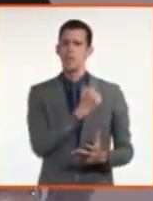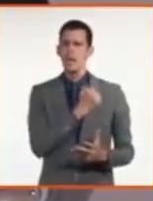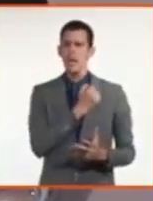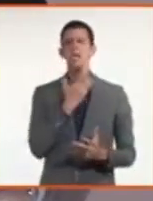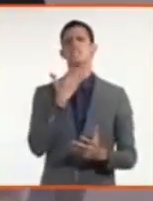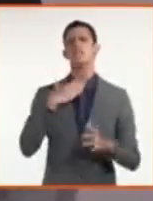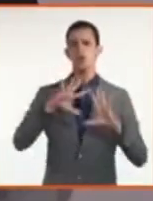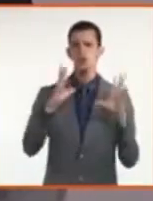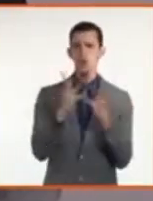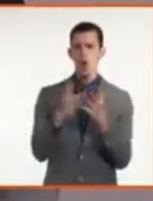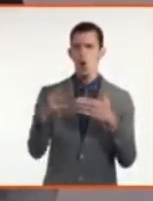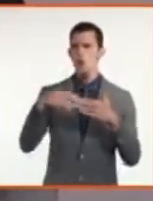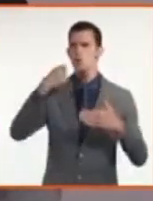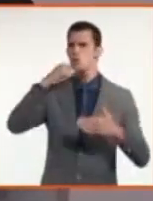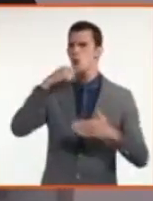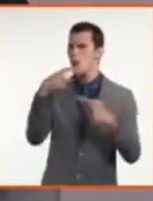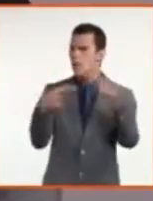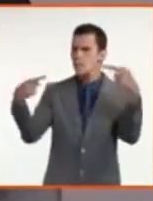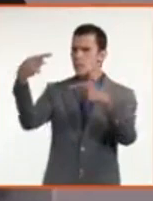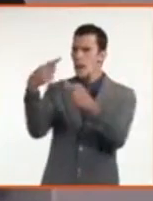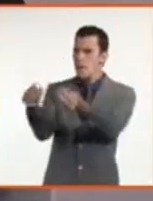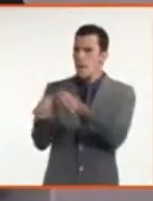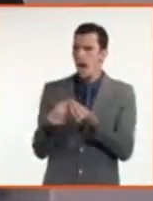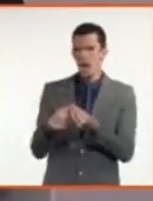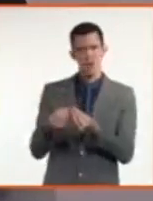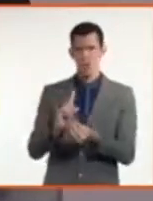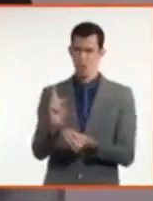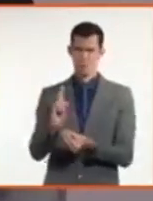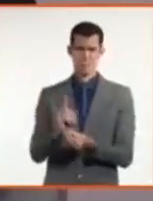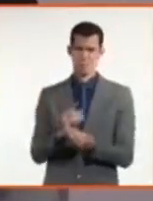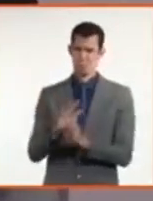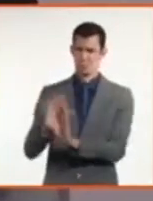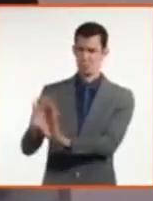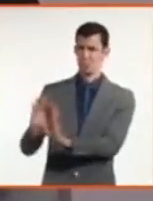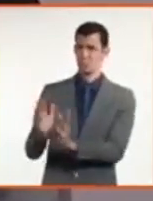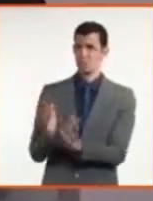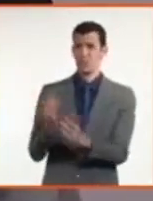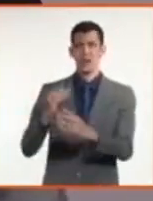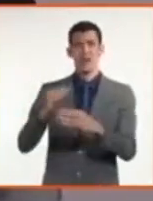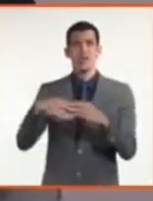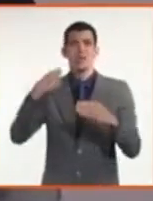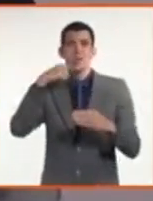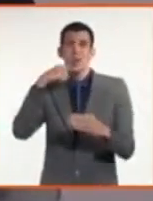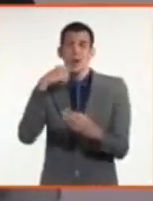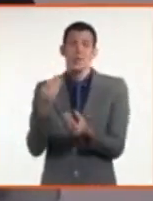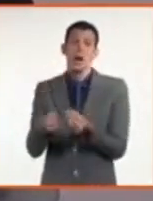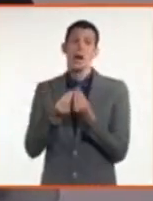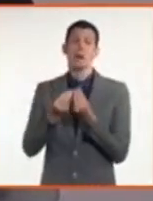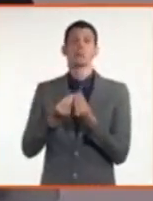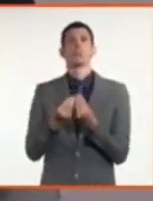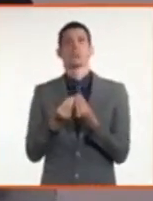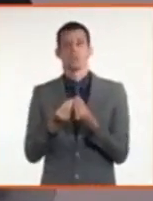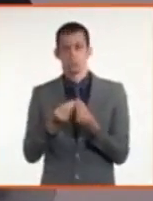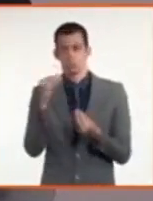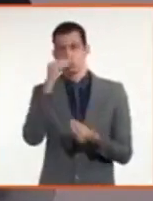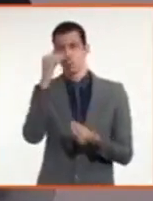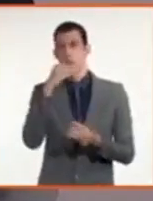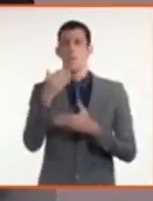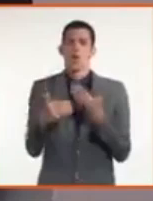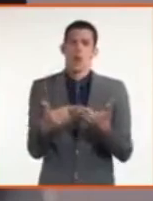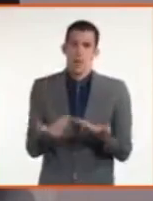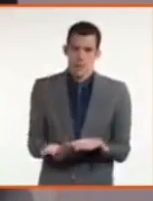limitaciones limitaciones recuerda que nosotros también explicamos en el primer día que aunque no sea el objetivo de este mismo